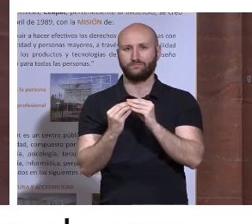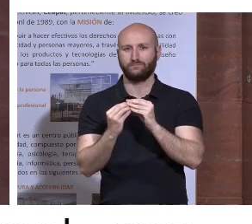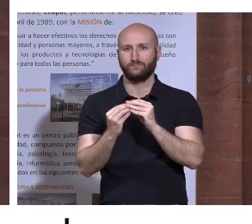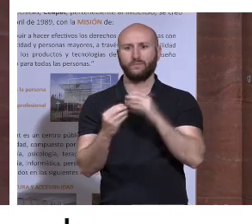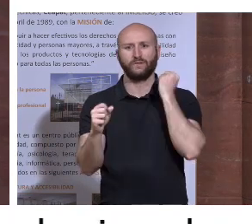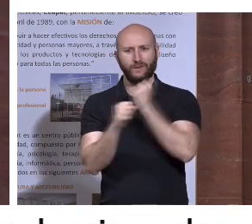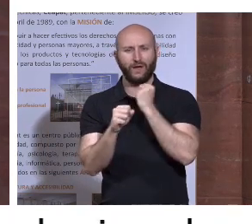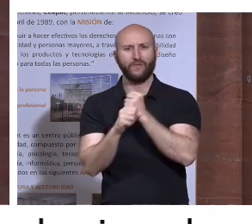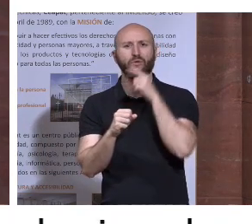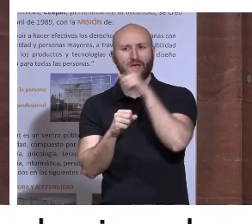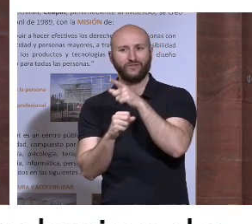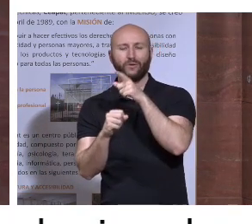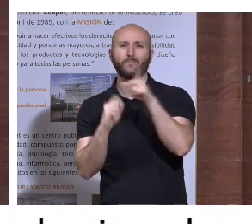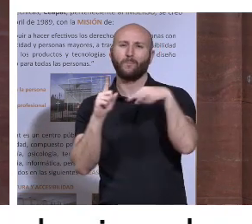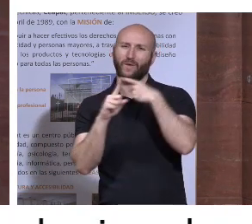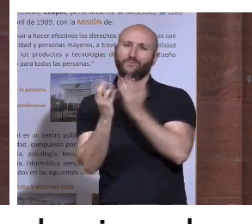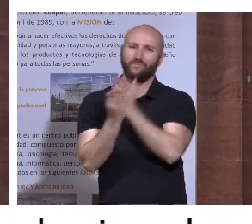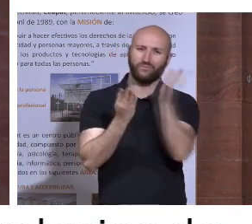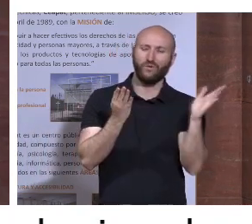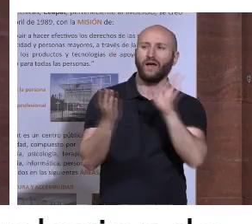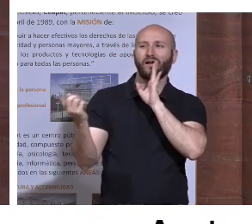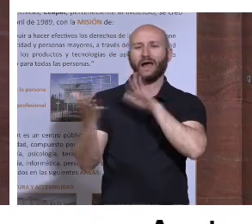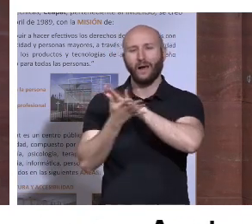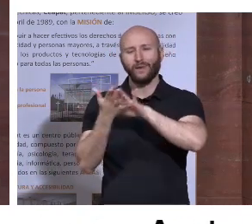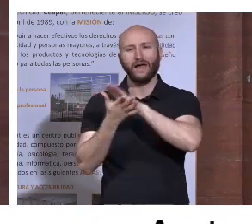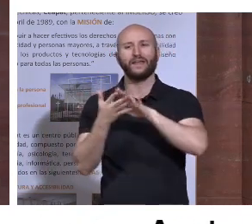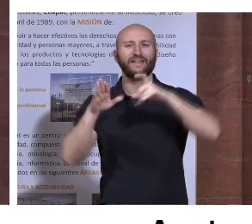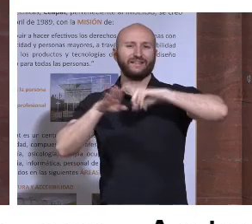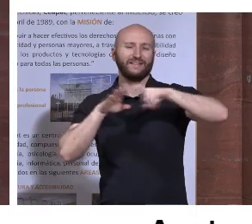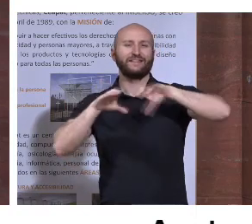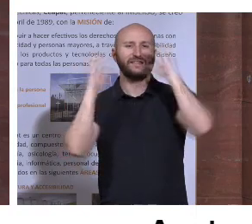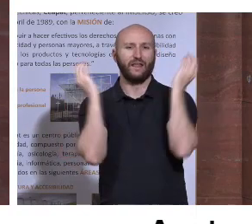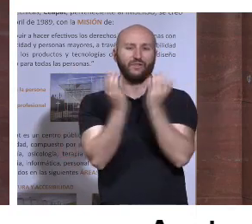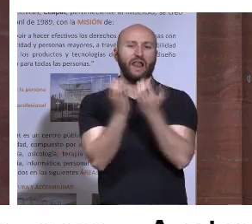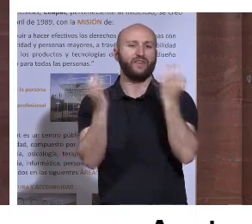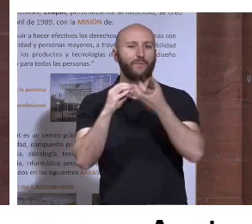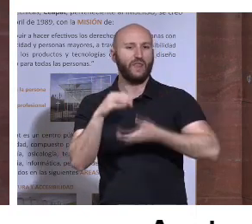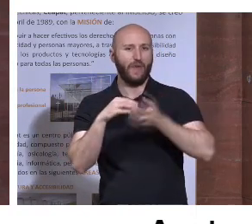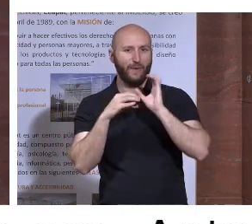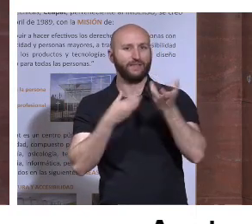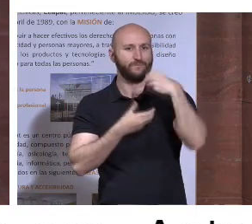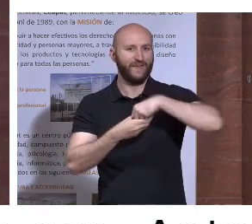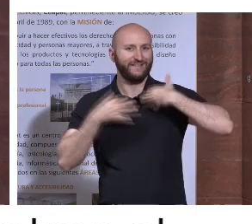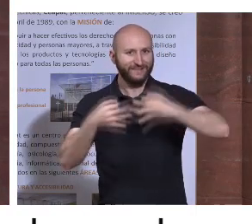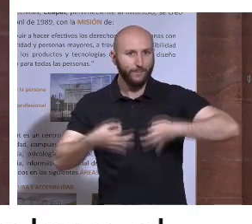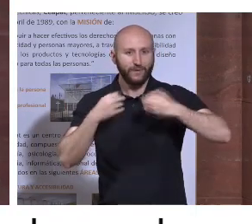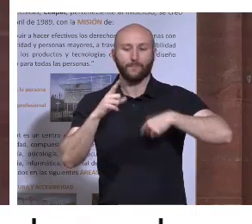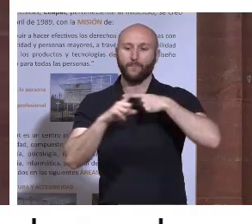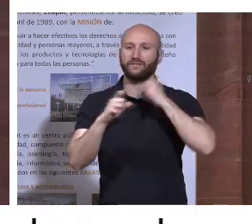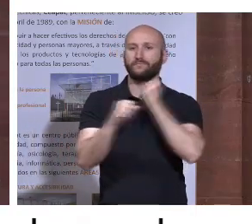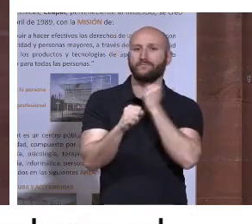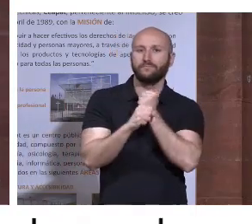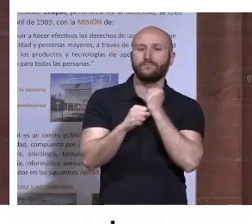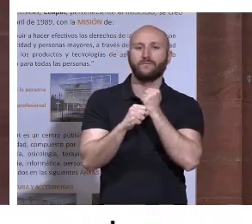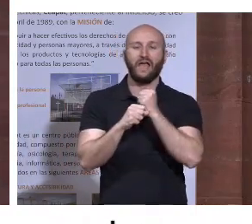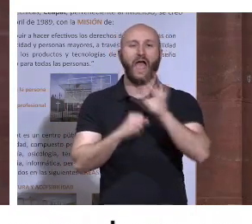Antes me parece, Matilde, que comentabas cómo ese carácter internacional que tiene que tener el CEAPAT y trabajar, decías, trabajar